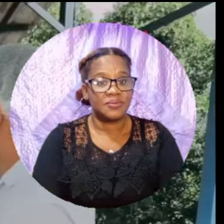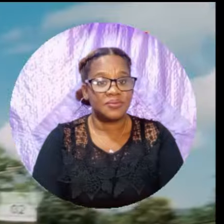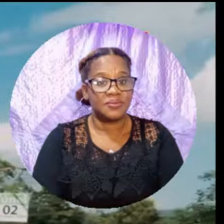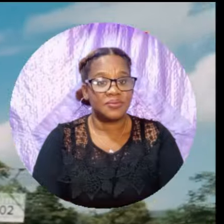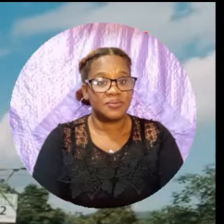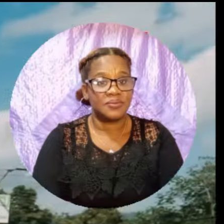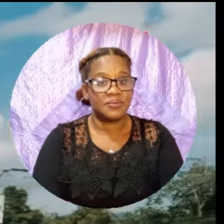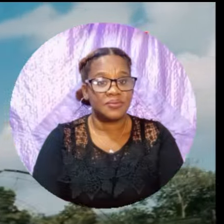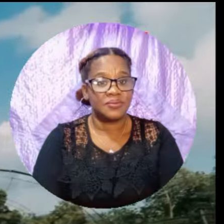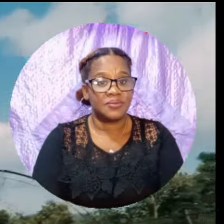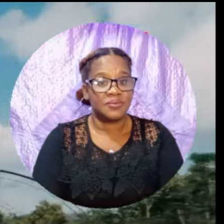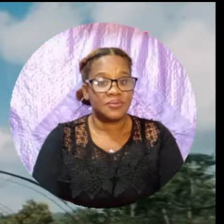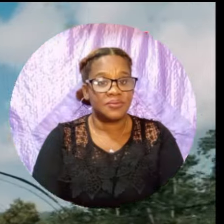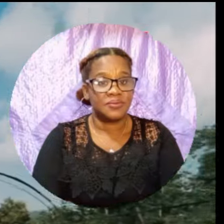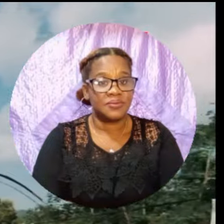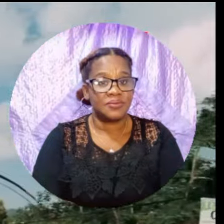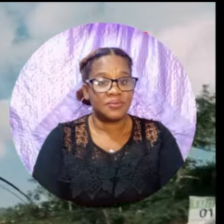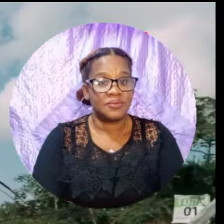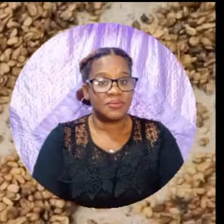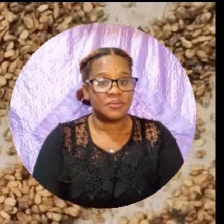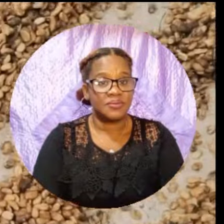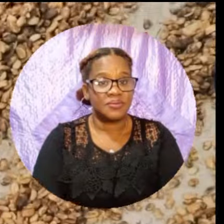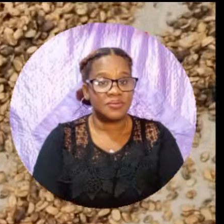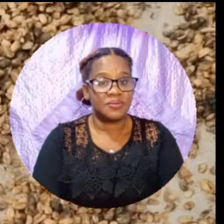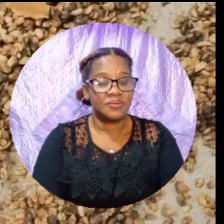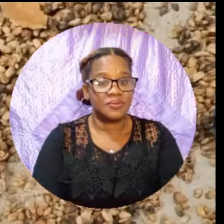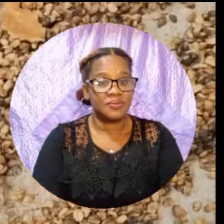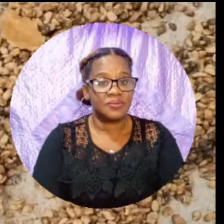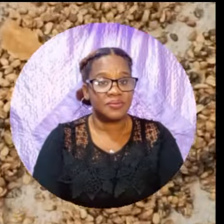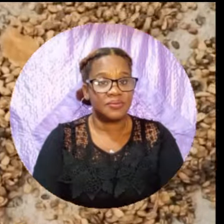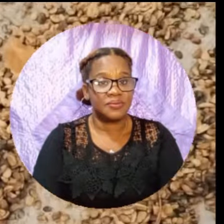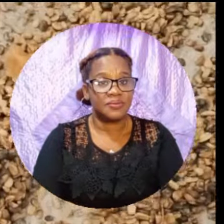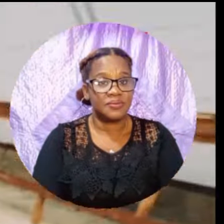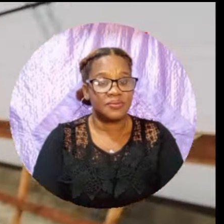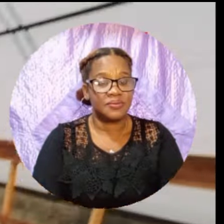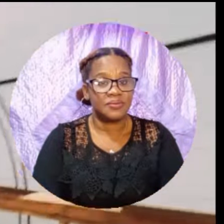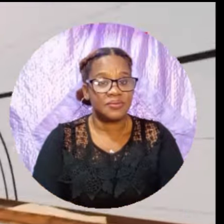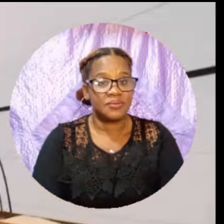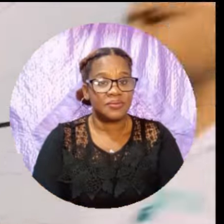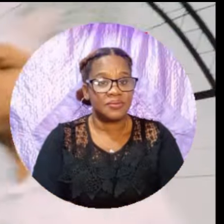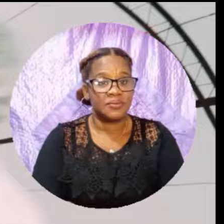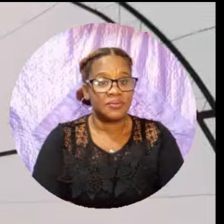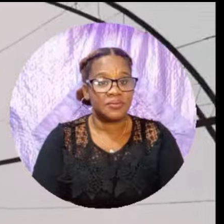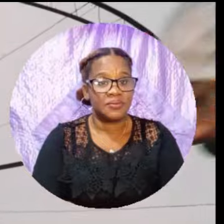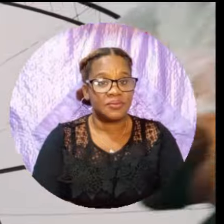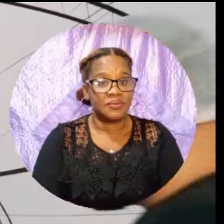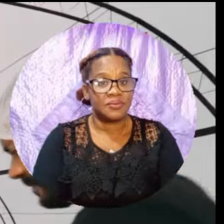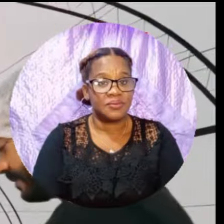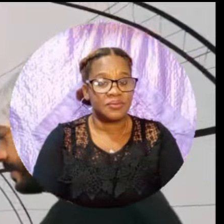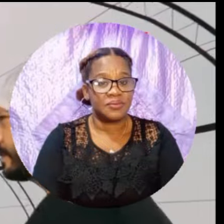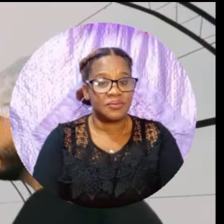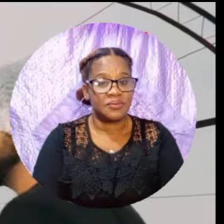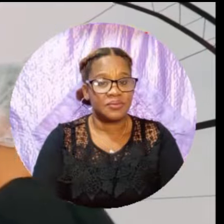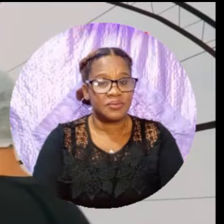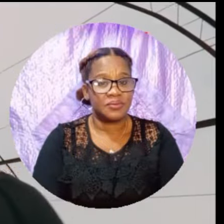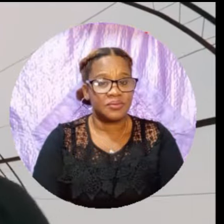depulpadora. mismo que hacemos el proceso de